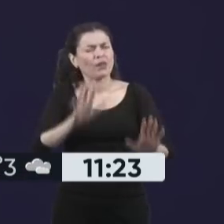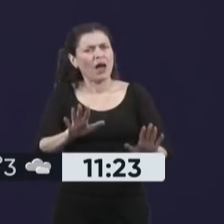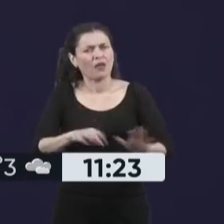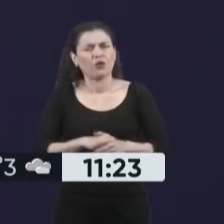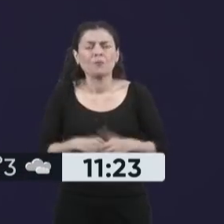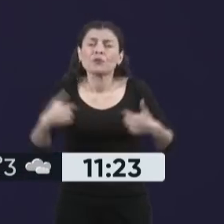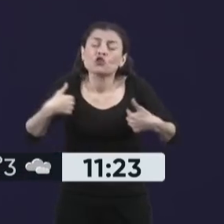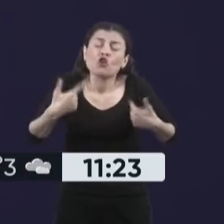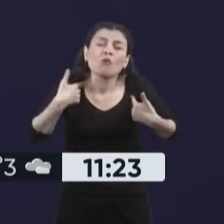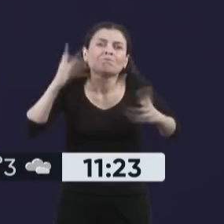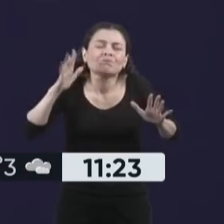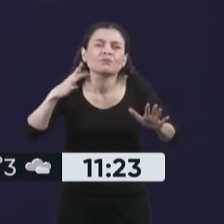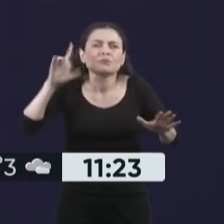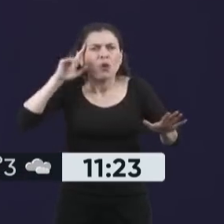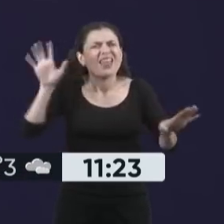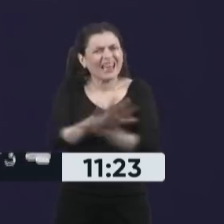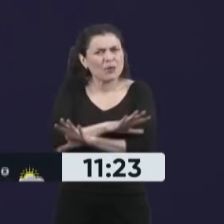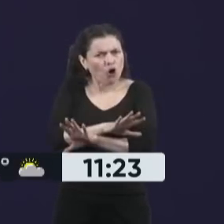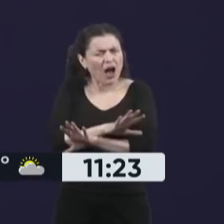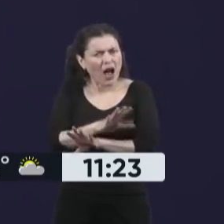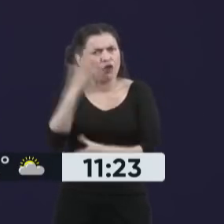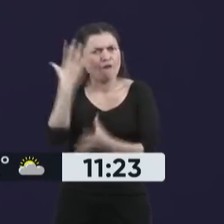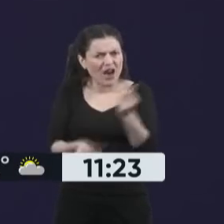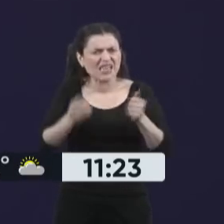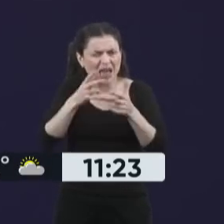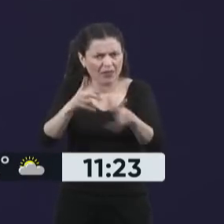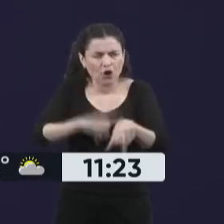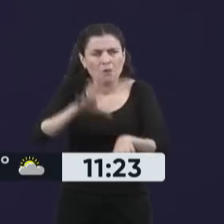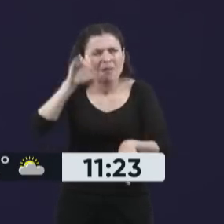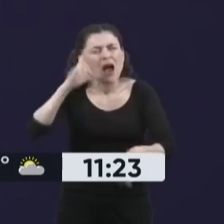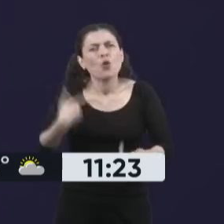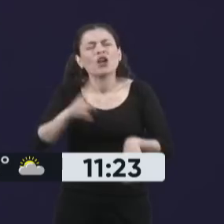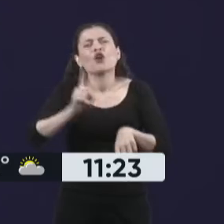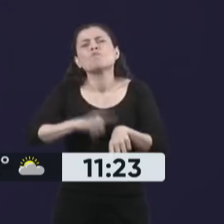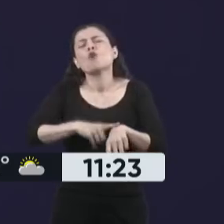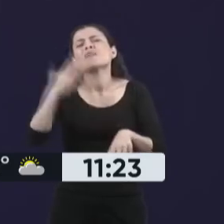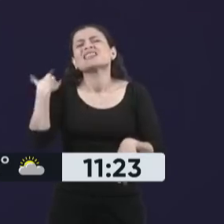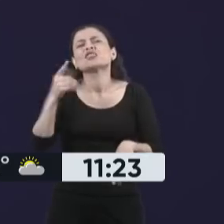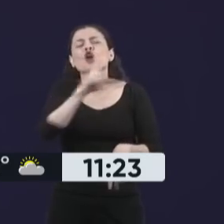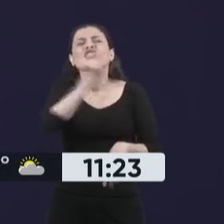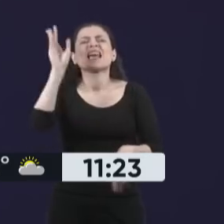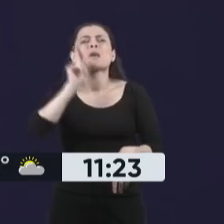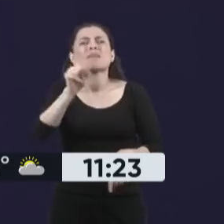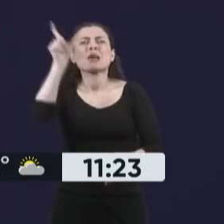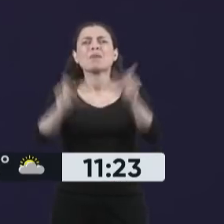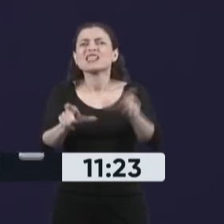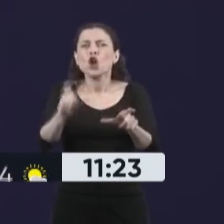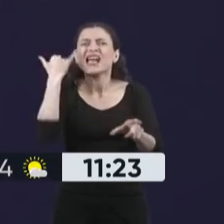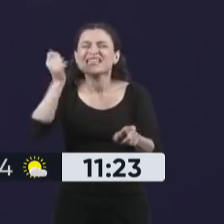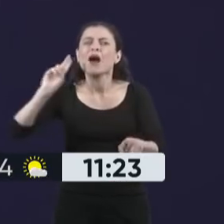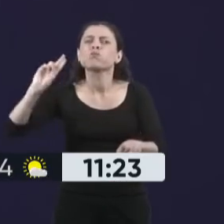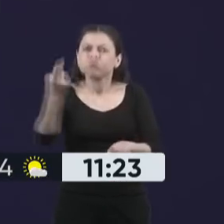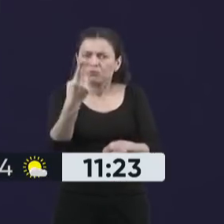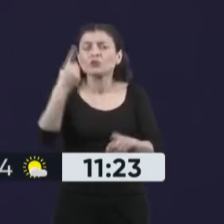me puedo estar equivocando por un día, pero recuerdo el día que superamos la triste cifra de los 100.000 muertos por COVID,